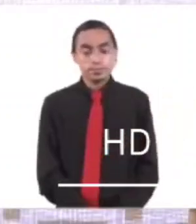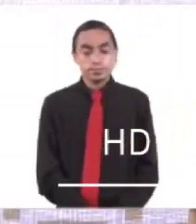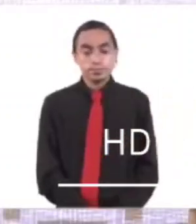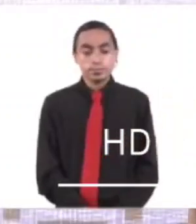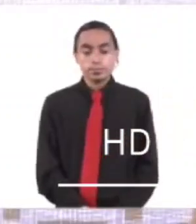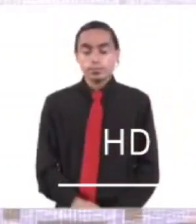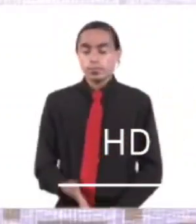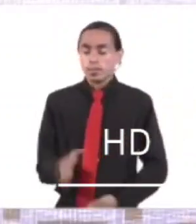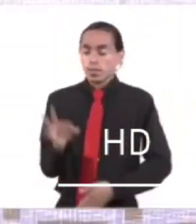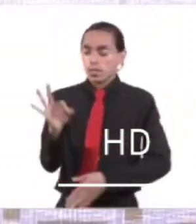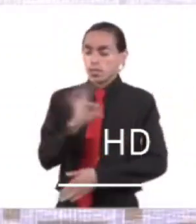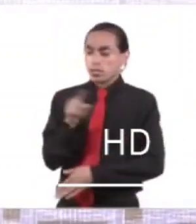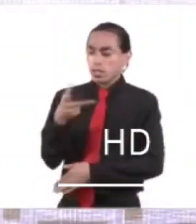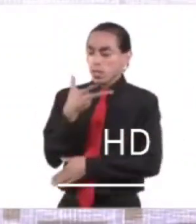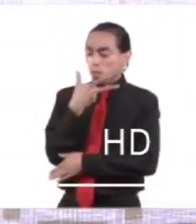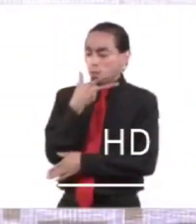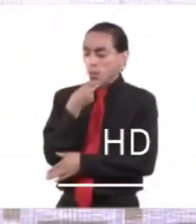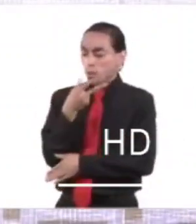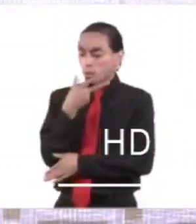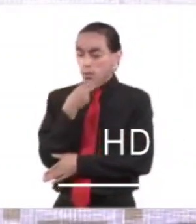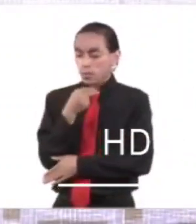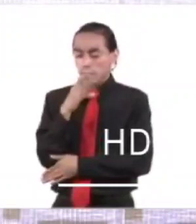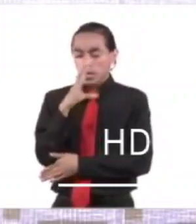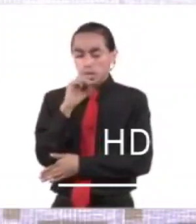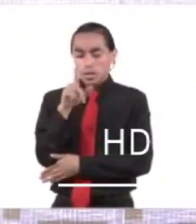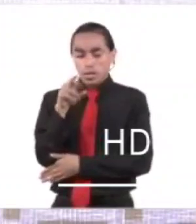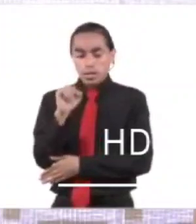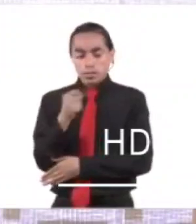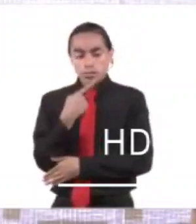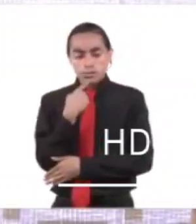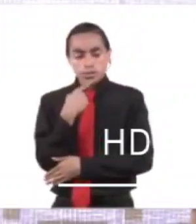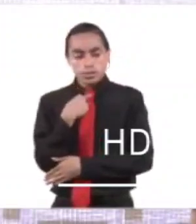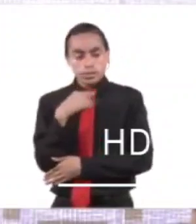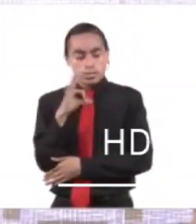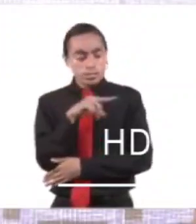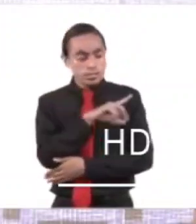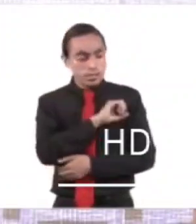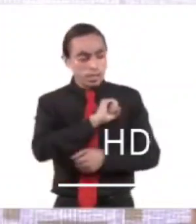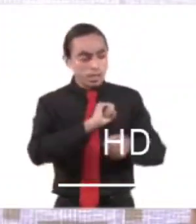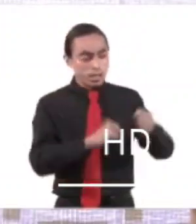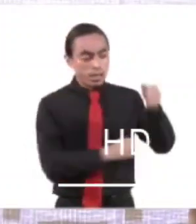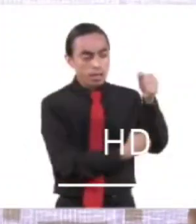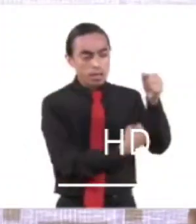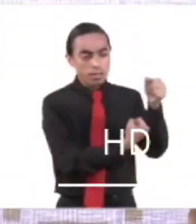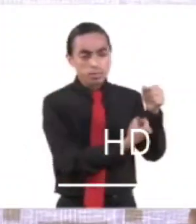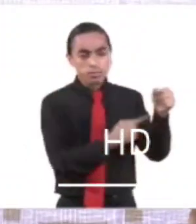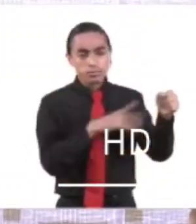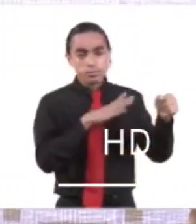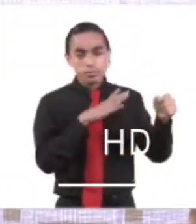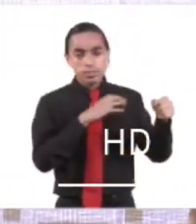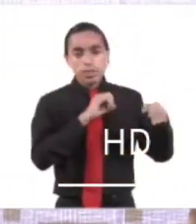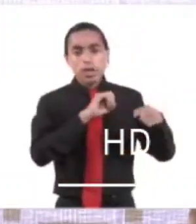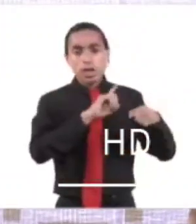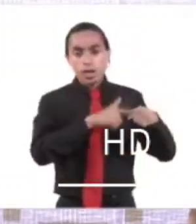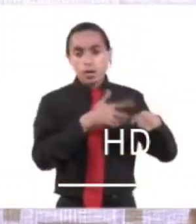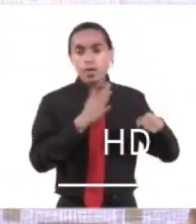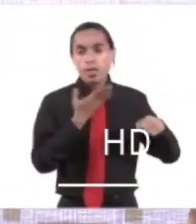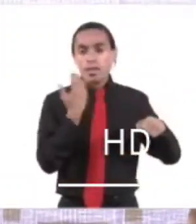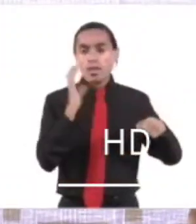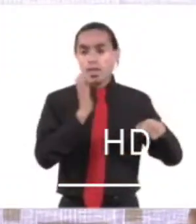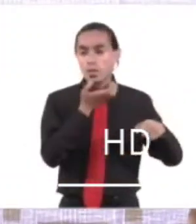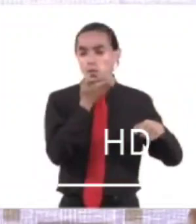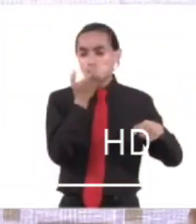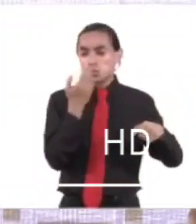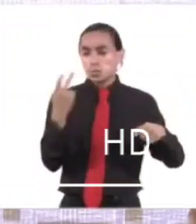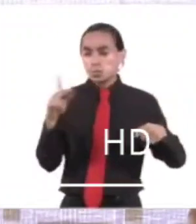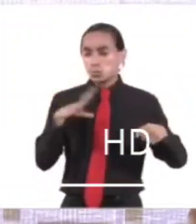Monsiváis acaso nos diría que los pilares podrían ser ecos de muy viejas costumbres del